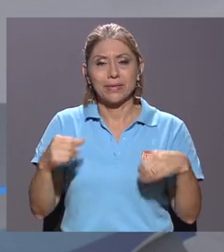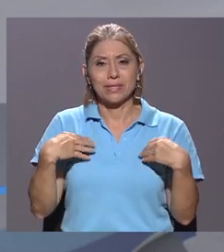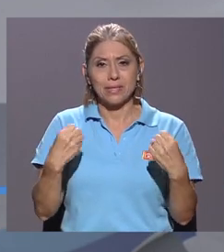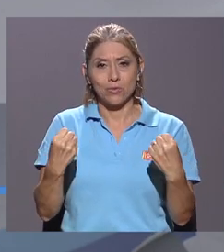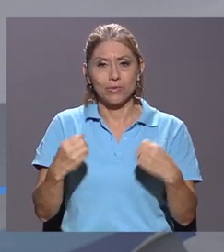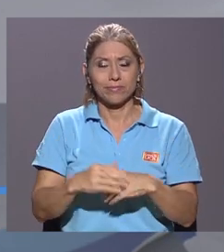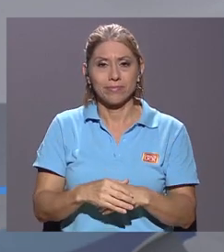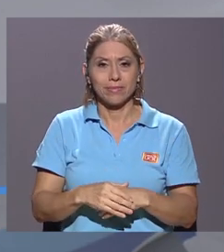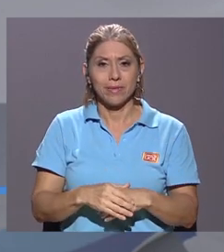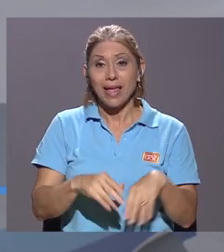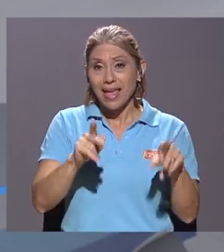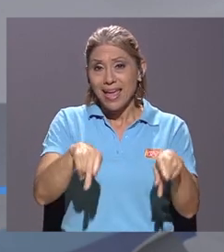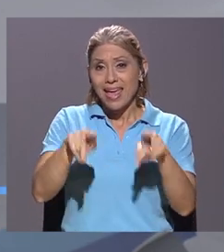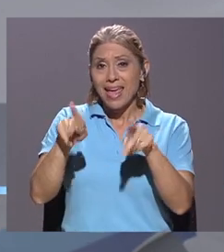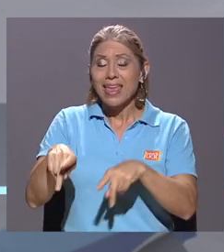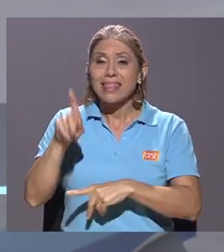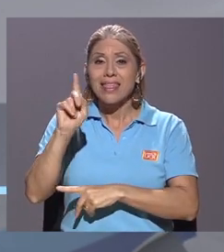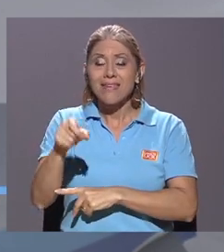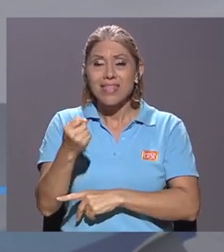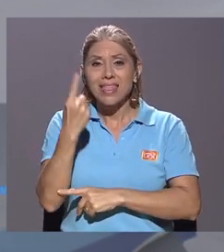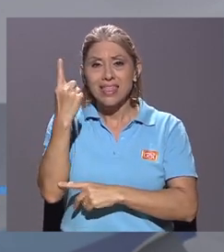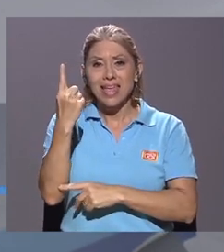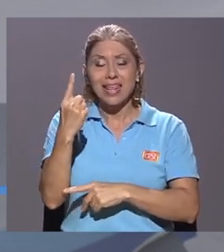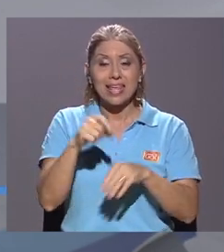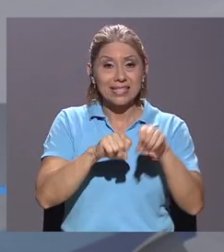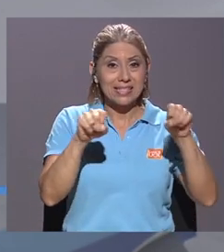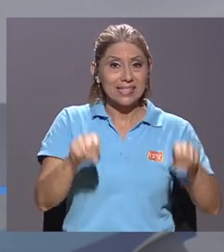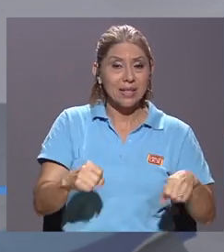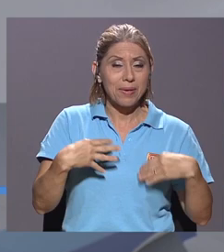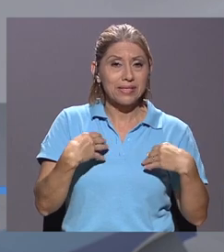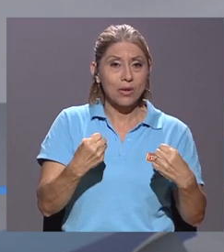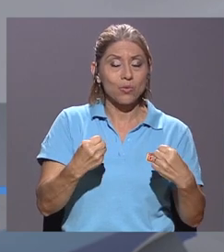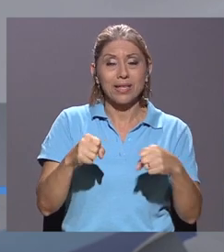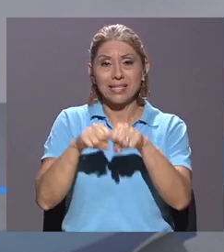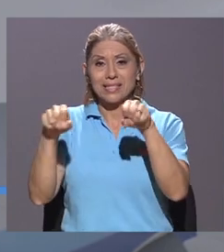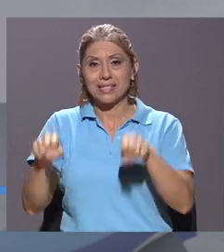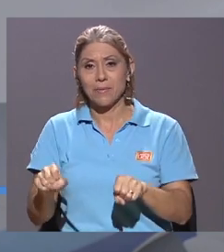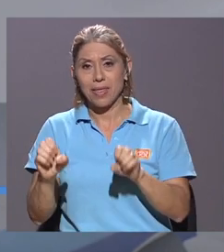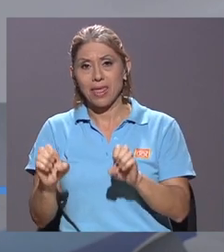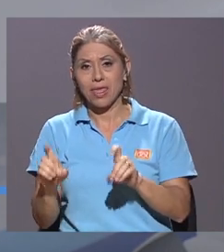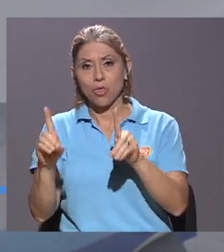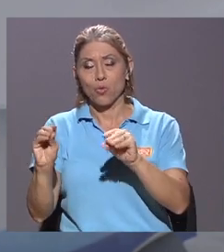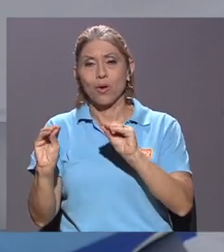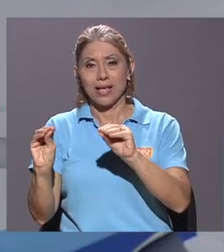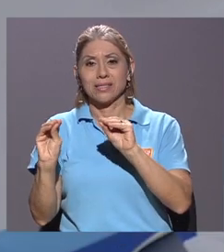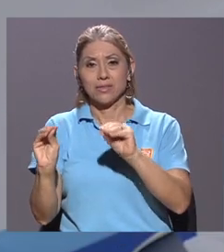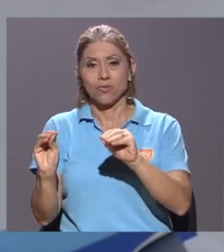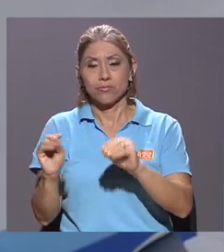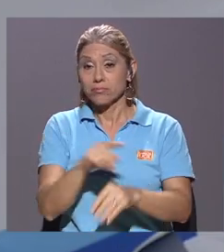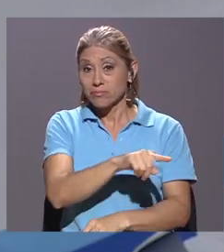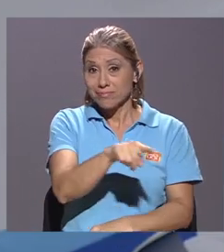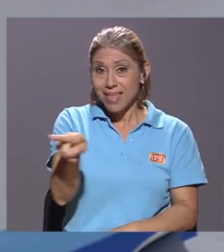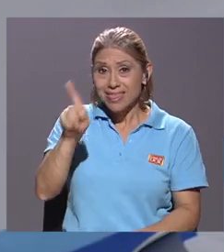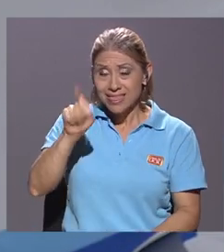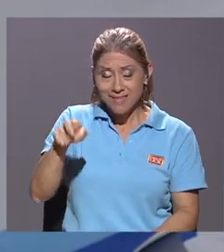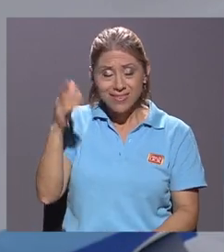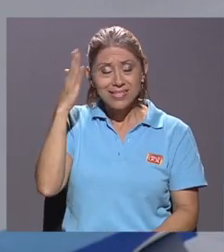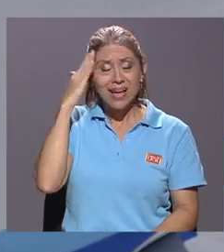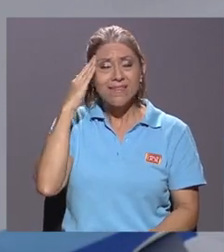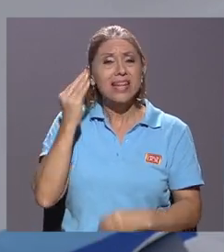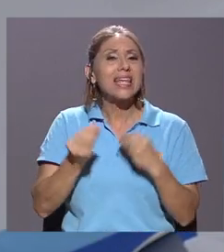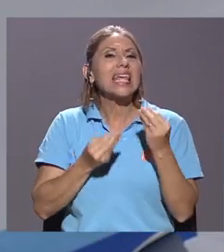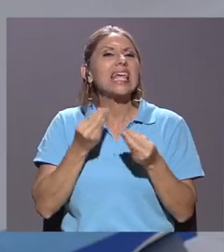entender los sistemas de salud y sistemas también de educación la gente tiene que entender cuáles son los efectos que se regulan las respuestas